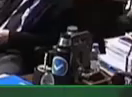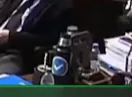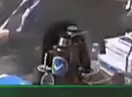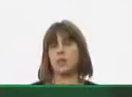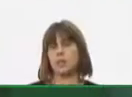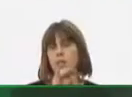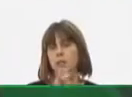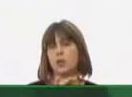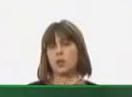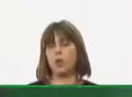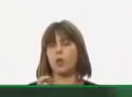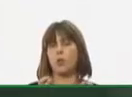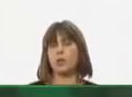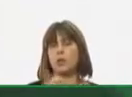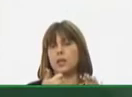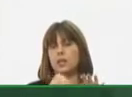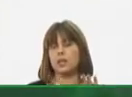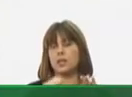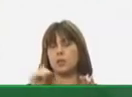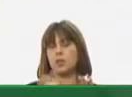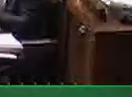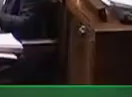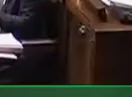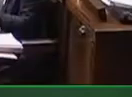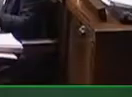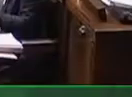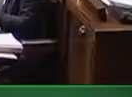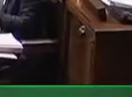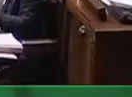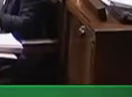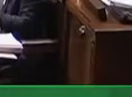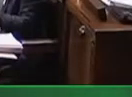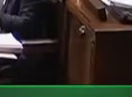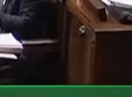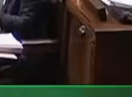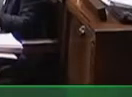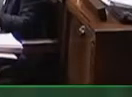Por los cambios aplicados, el proyecto volverá al Senado, que tiene 15 días para ratificarlos.